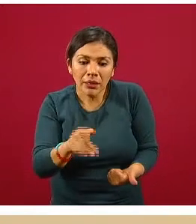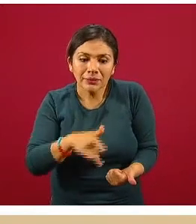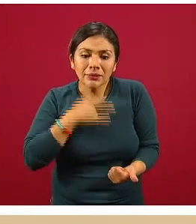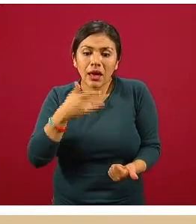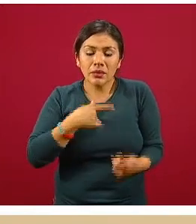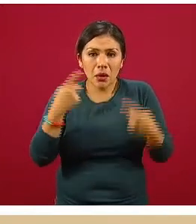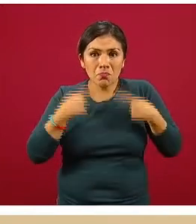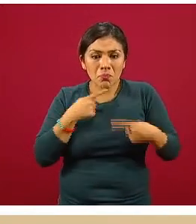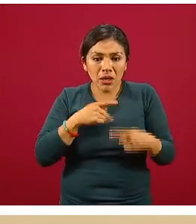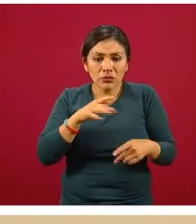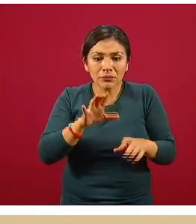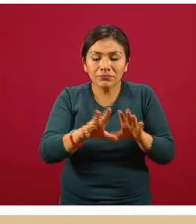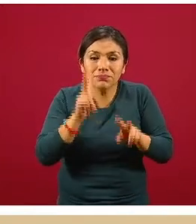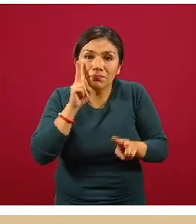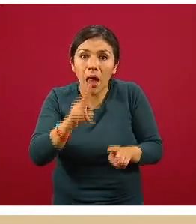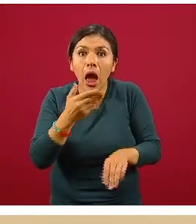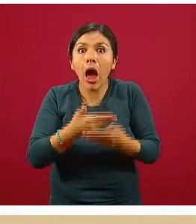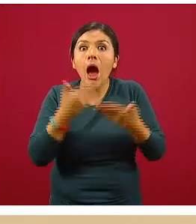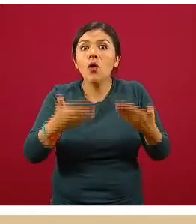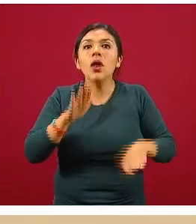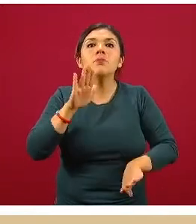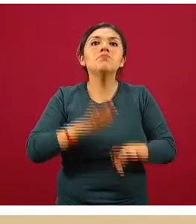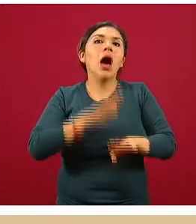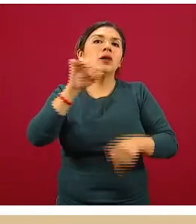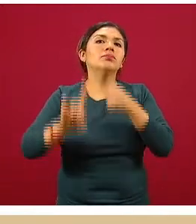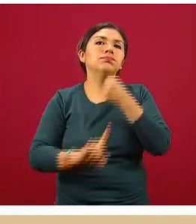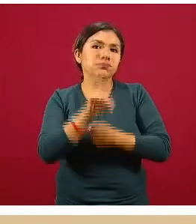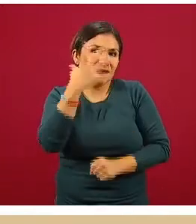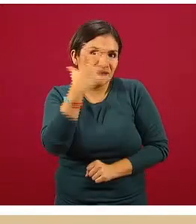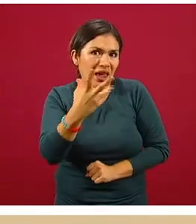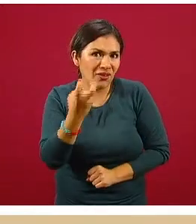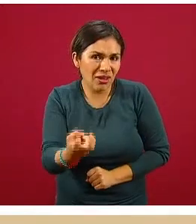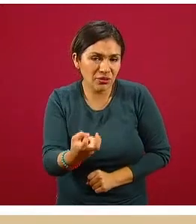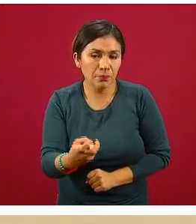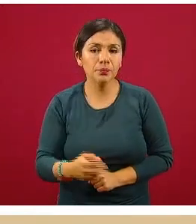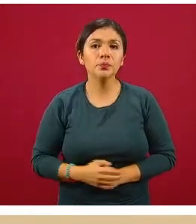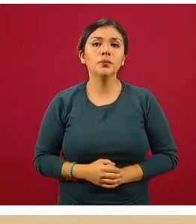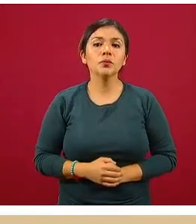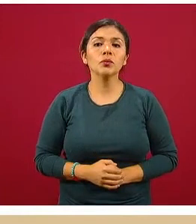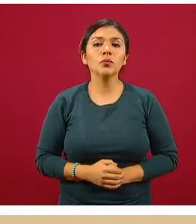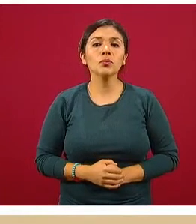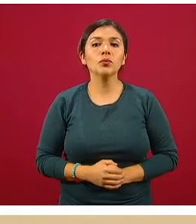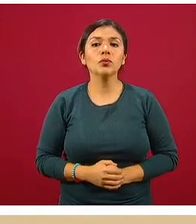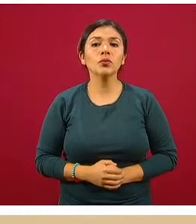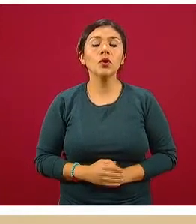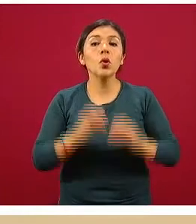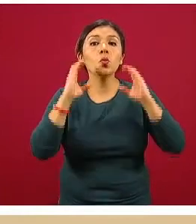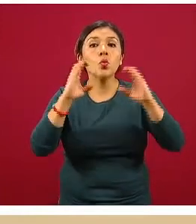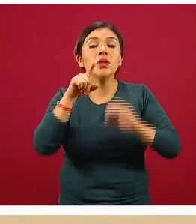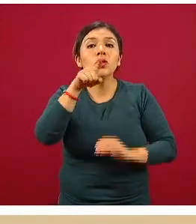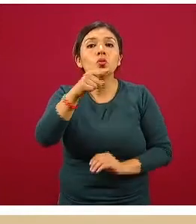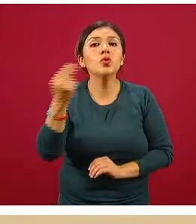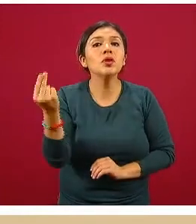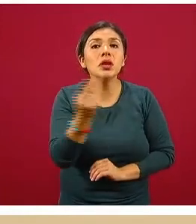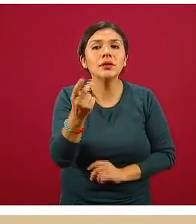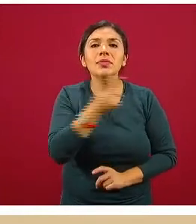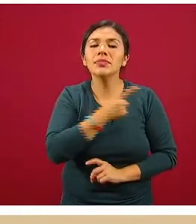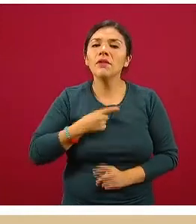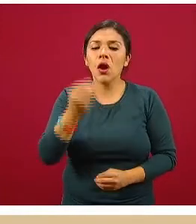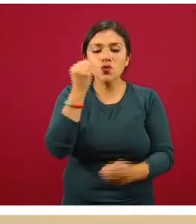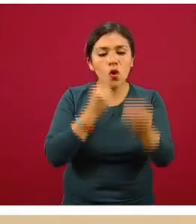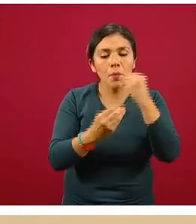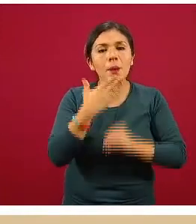a las personas, y ahora tenemos una condición de verdad seria. Cuidar las necesidades básicas implica mantener una alimentación